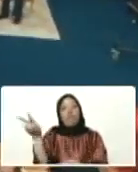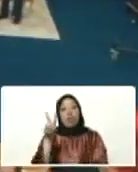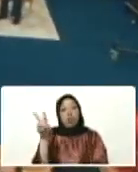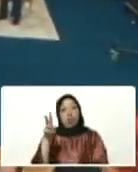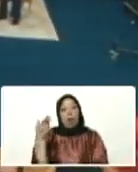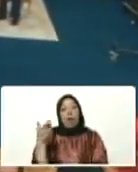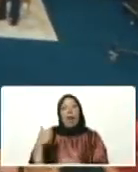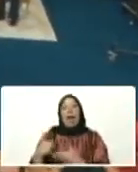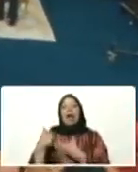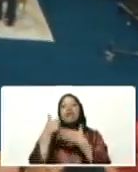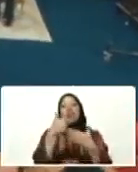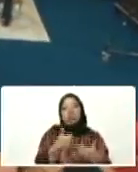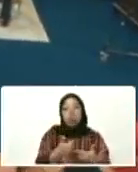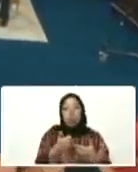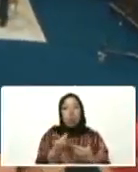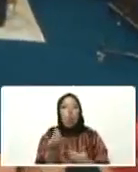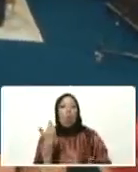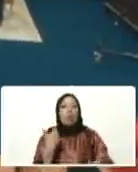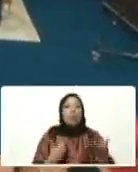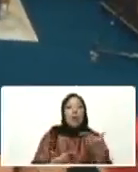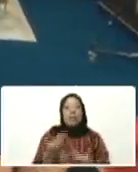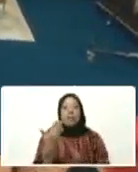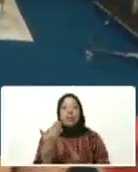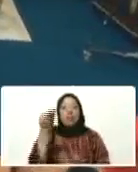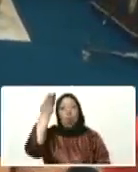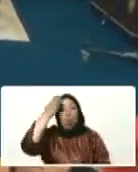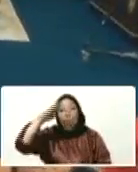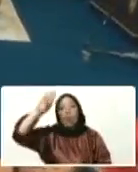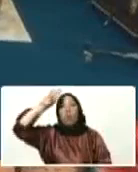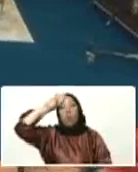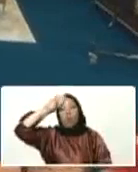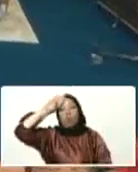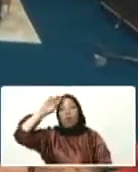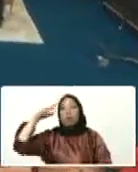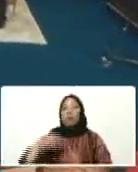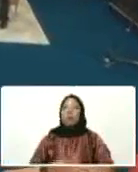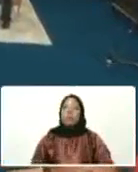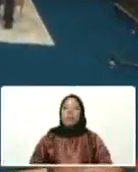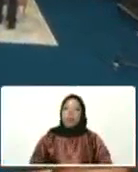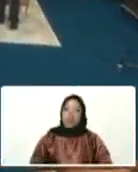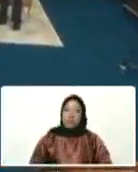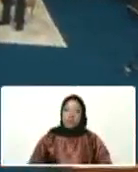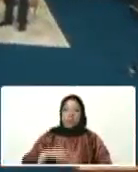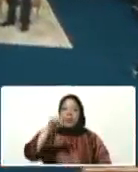que prestó sus auxilios justamente en Matanzas. Sable de Carabobo,